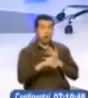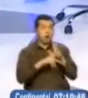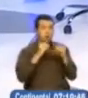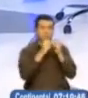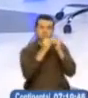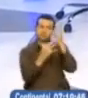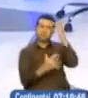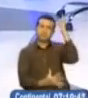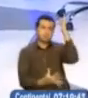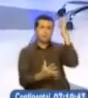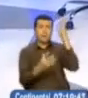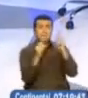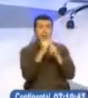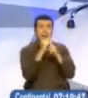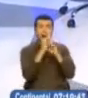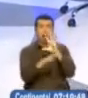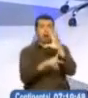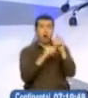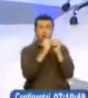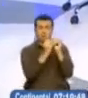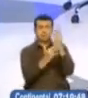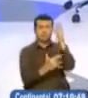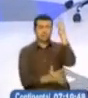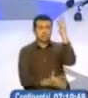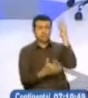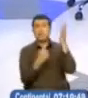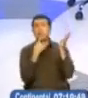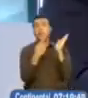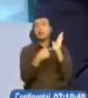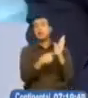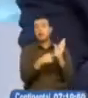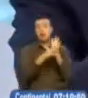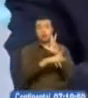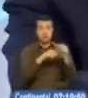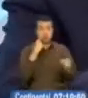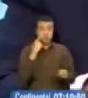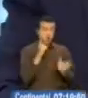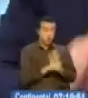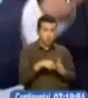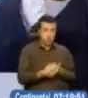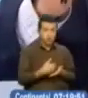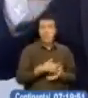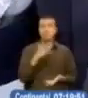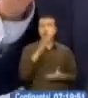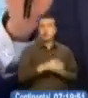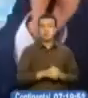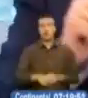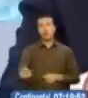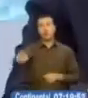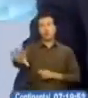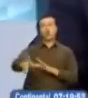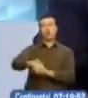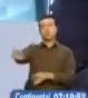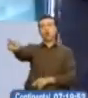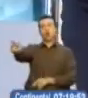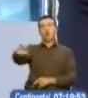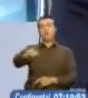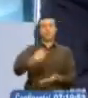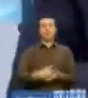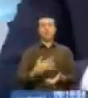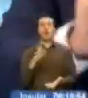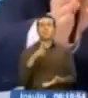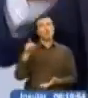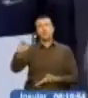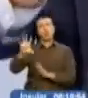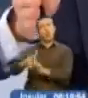amplio. La dimensión de la corrupción es muy amplia. Entonces, se habla de corrupción con denuncias sin prueba y entonces te etiquetaron como corrupto. Primer punto. La